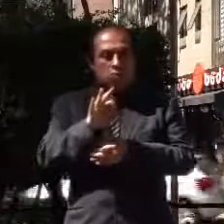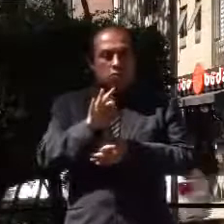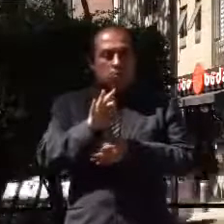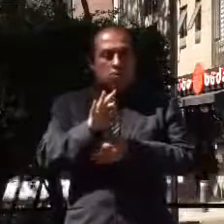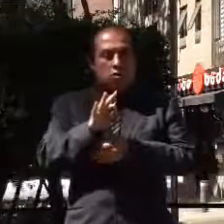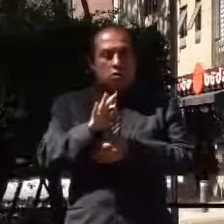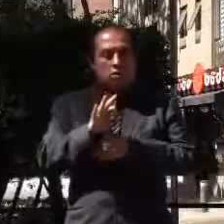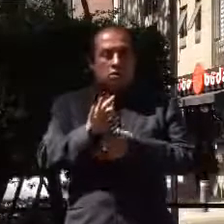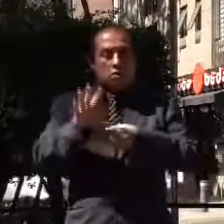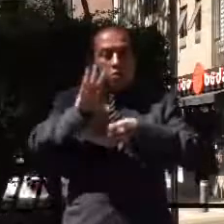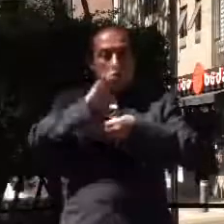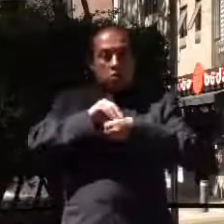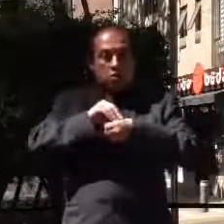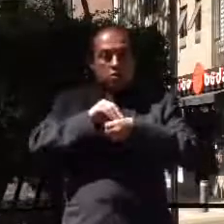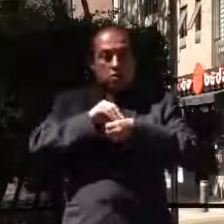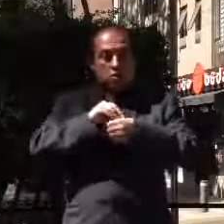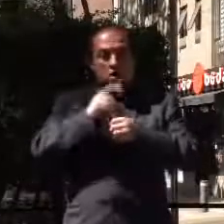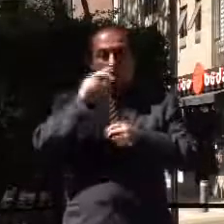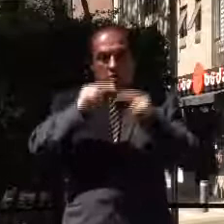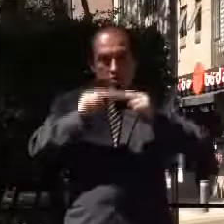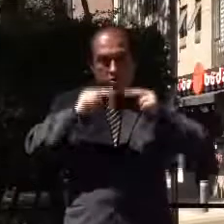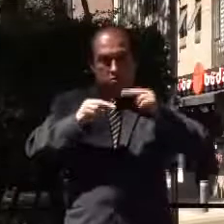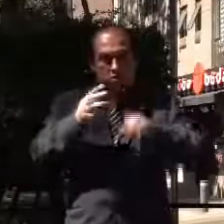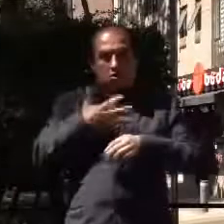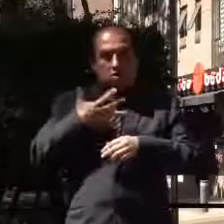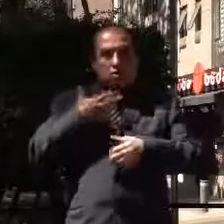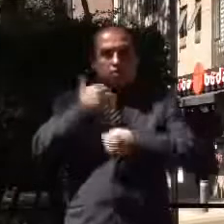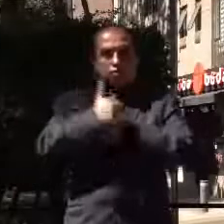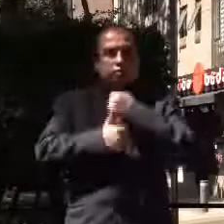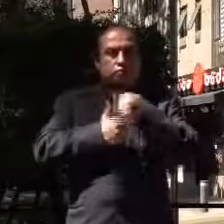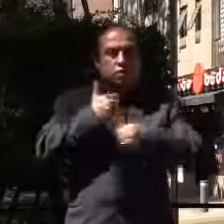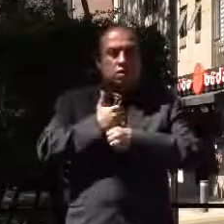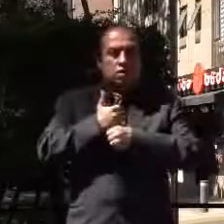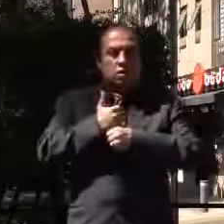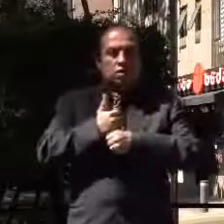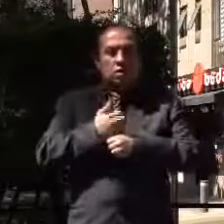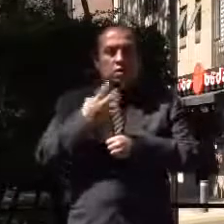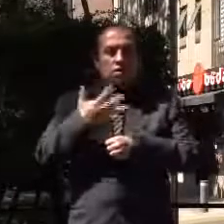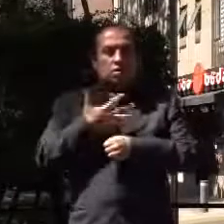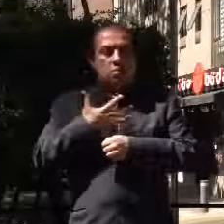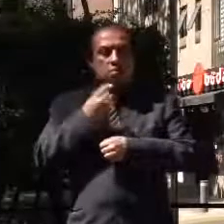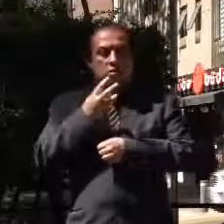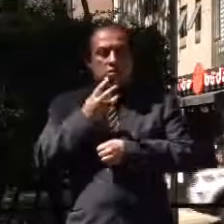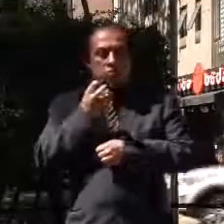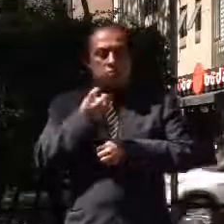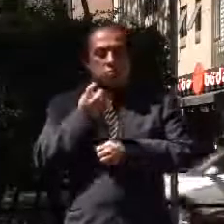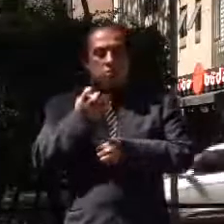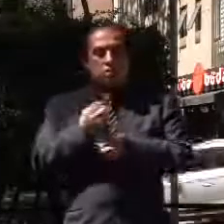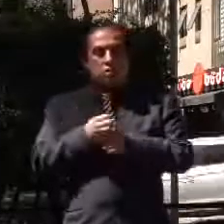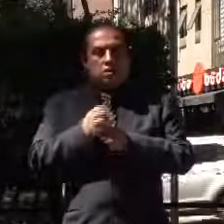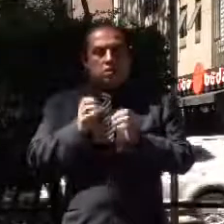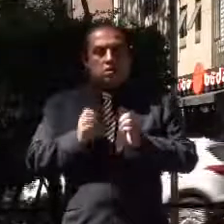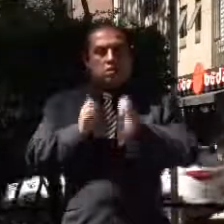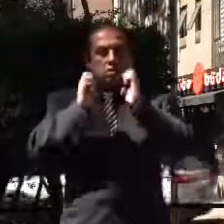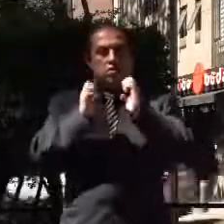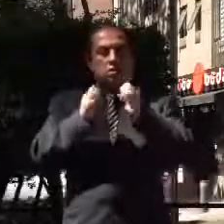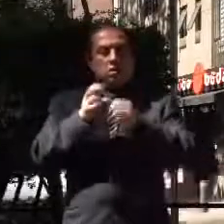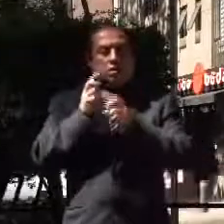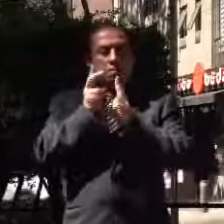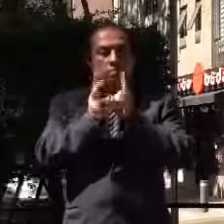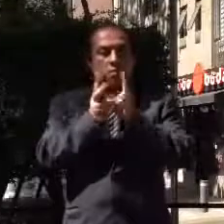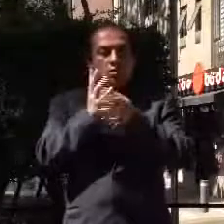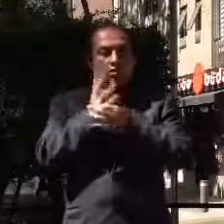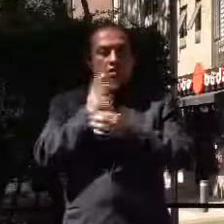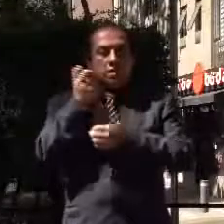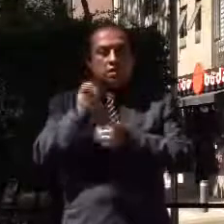en la alcaldía debido al boom que se dio en materia inmobiliaria y del cual se quejaban muchos vecinos porque señalaban que esto les quitaba